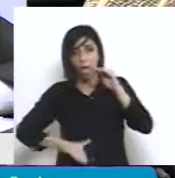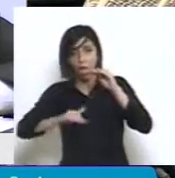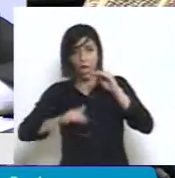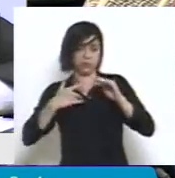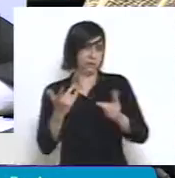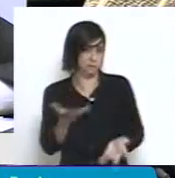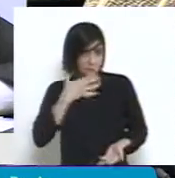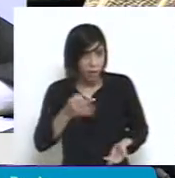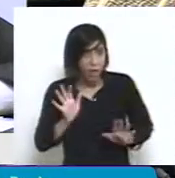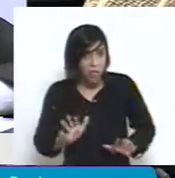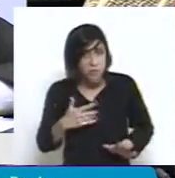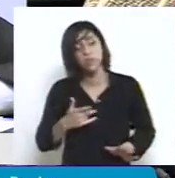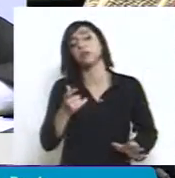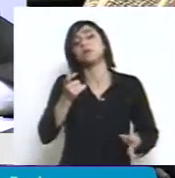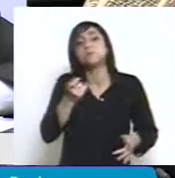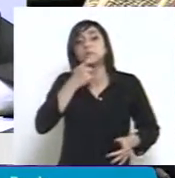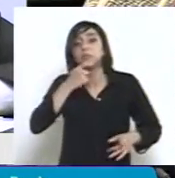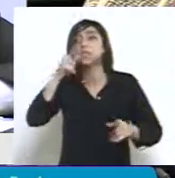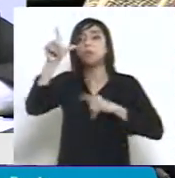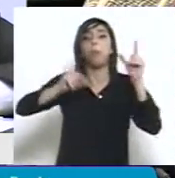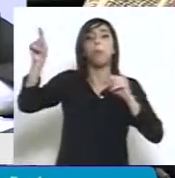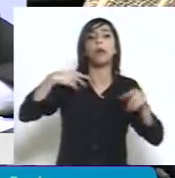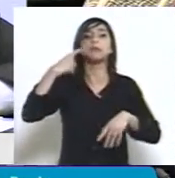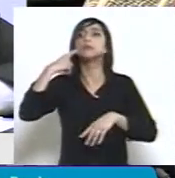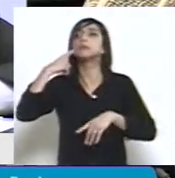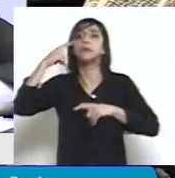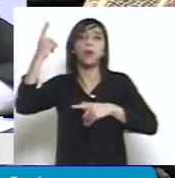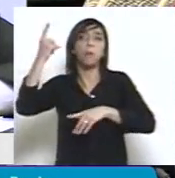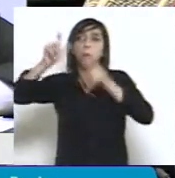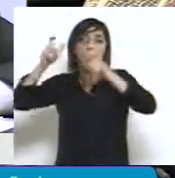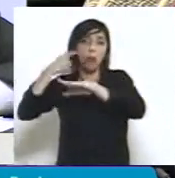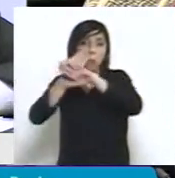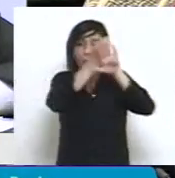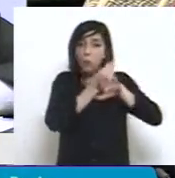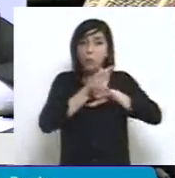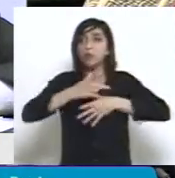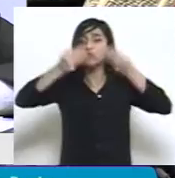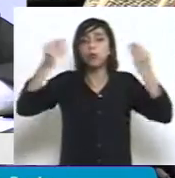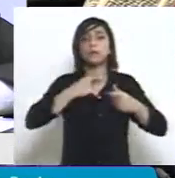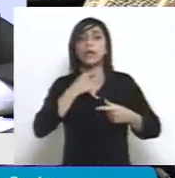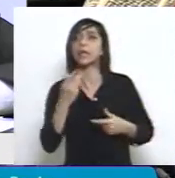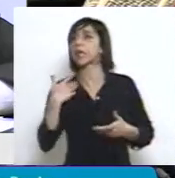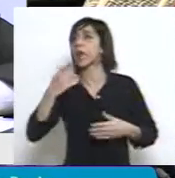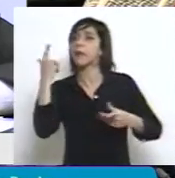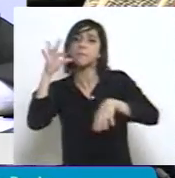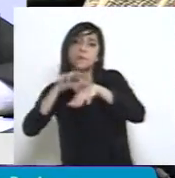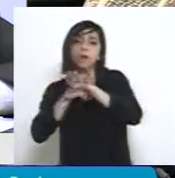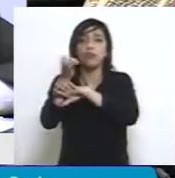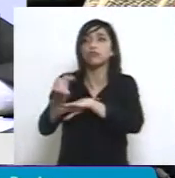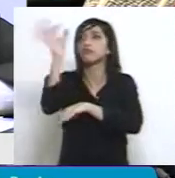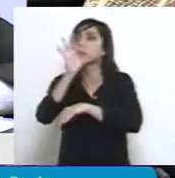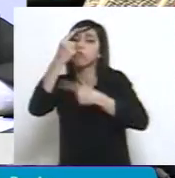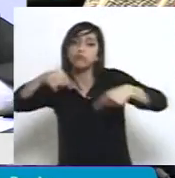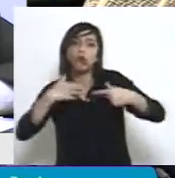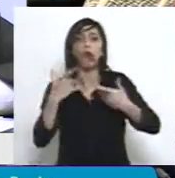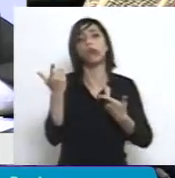y por qué en esos países sus habitantes, sus ciudadanos, cuando quieren recibir atención médica, vienen a la